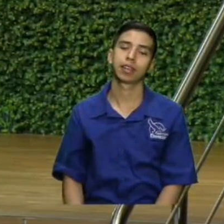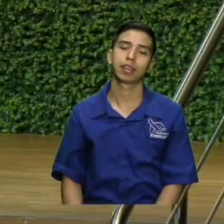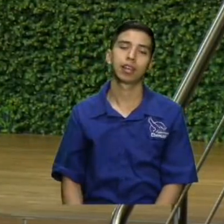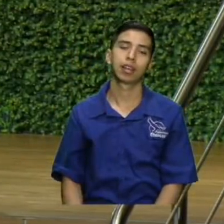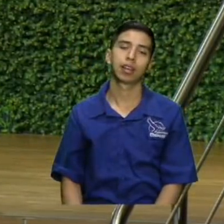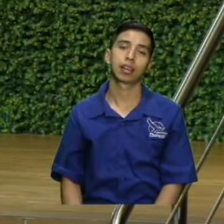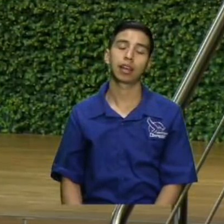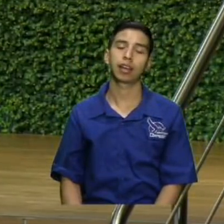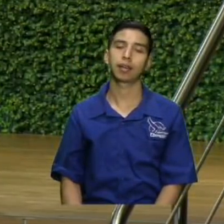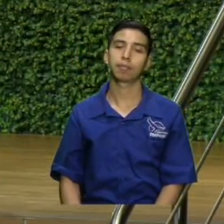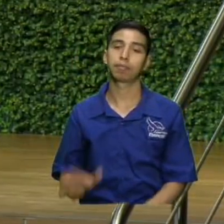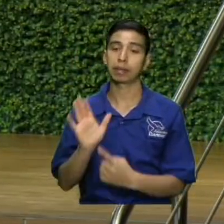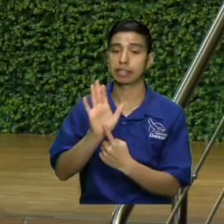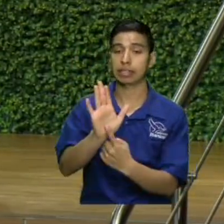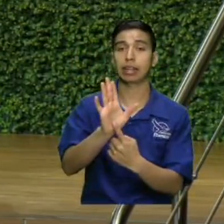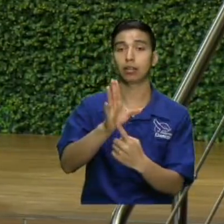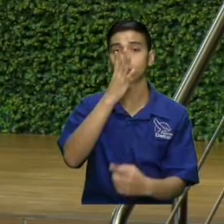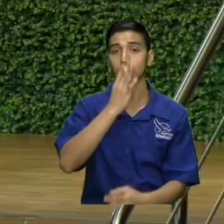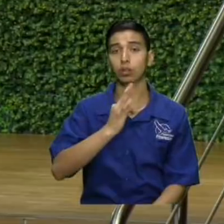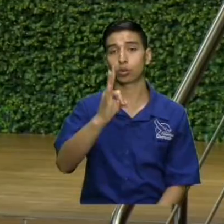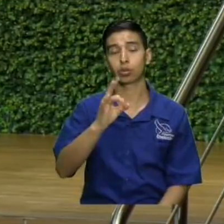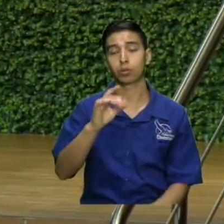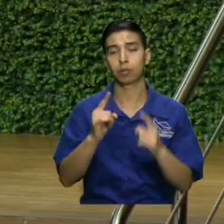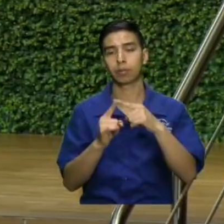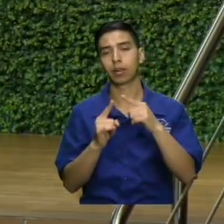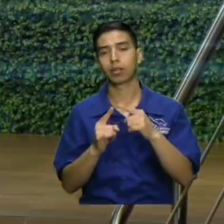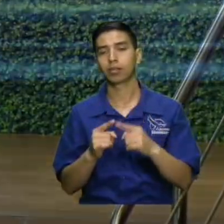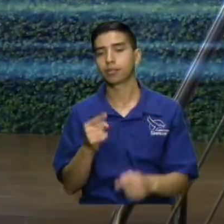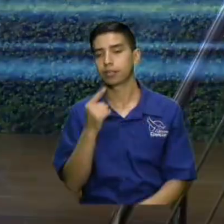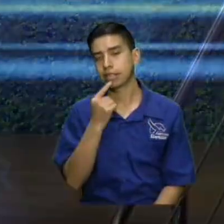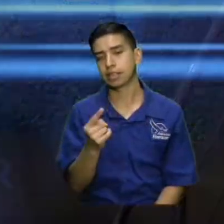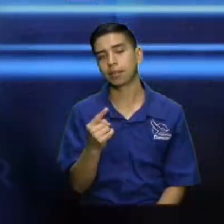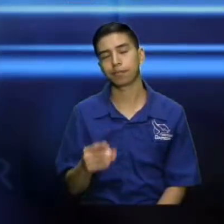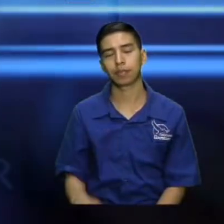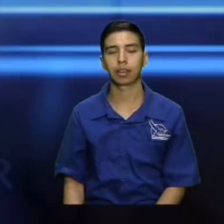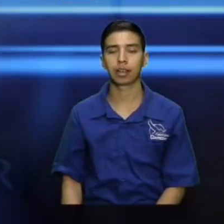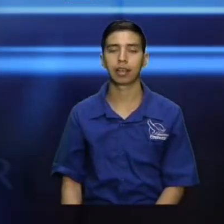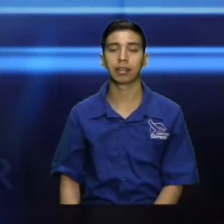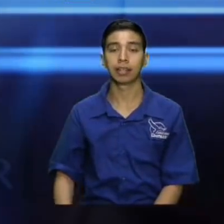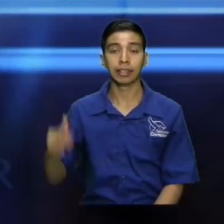aunque el contexto es otra cosa. Dice: sino que reconocerá al primogénito.